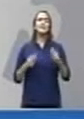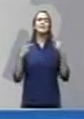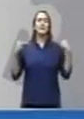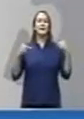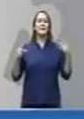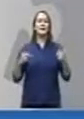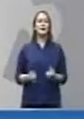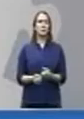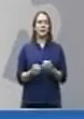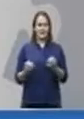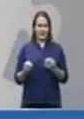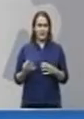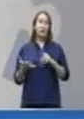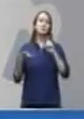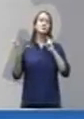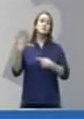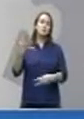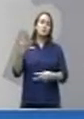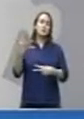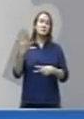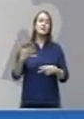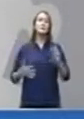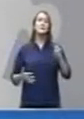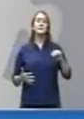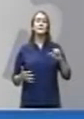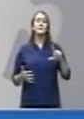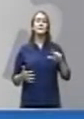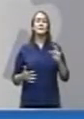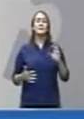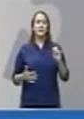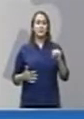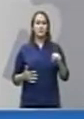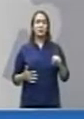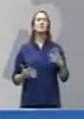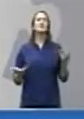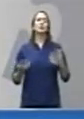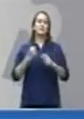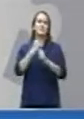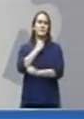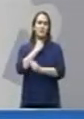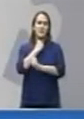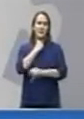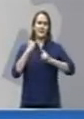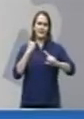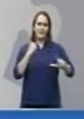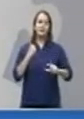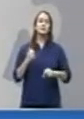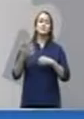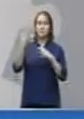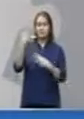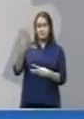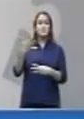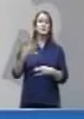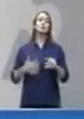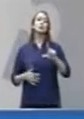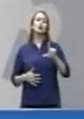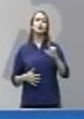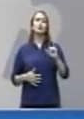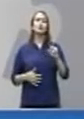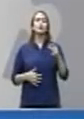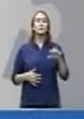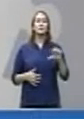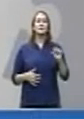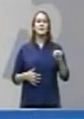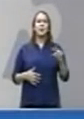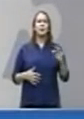Nariño. Milton Ovidio Narváez López, líder del paro en Boyacá. Luis Antonio Gómez Rojas, líder del